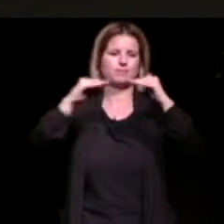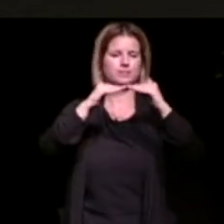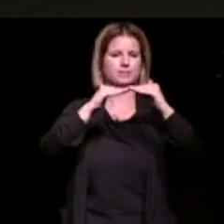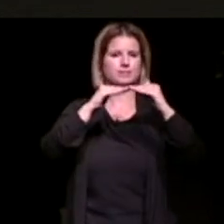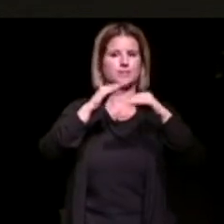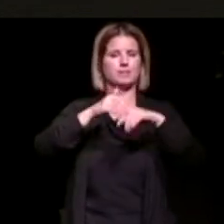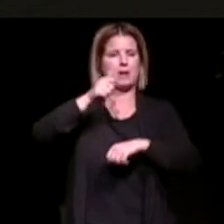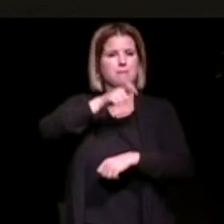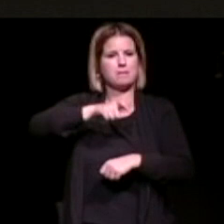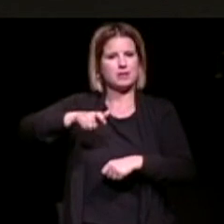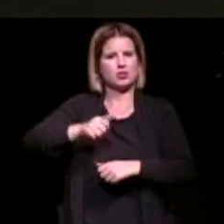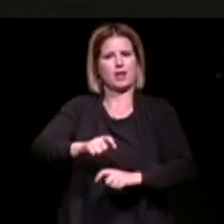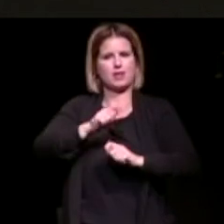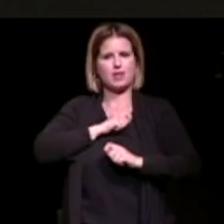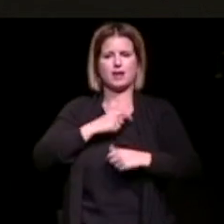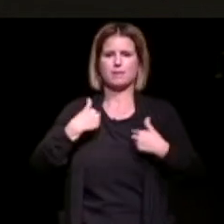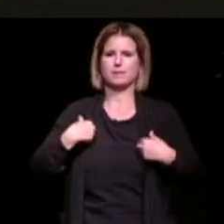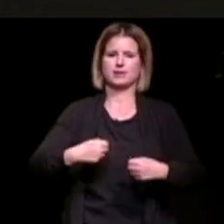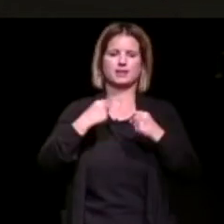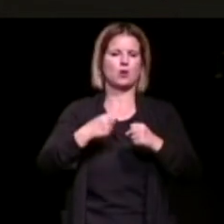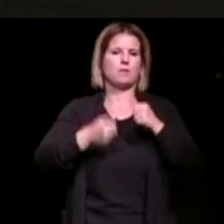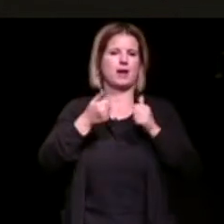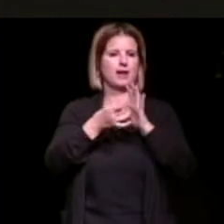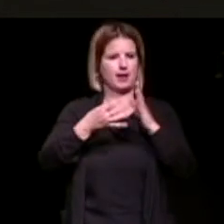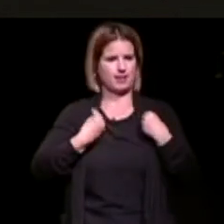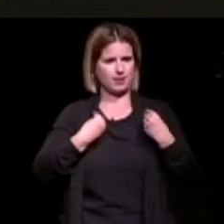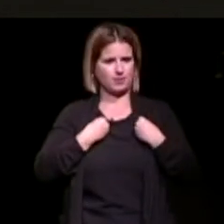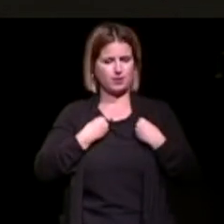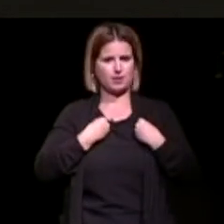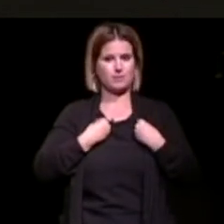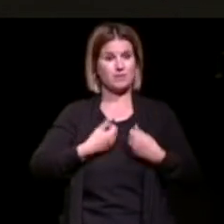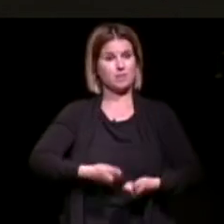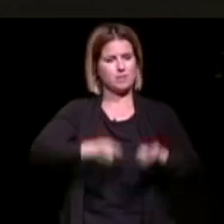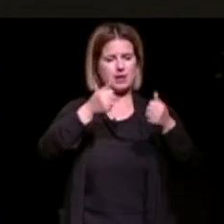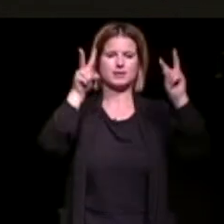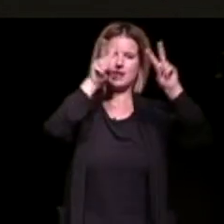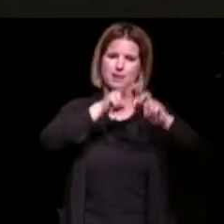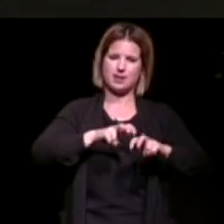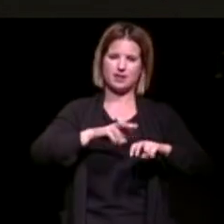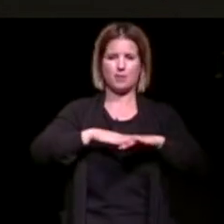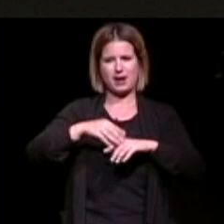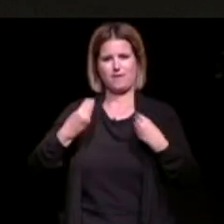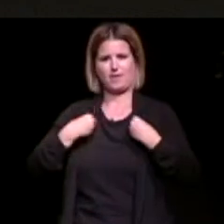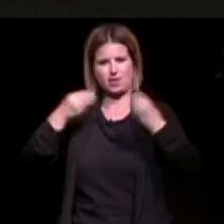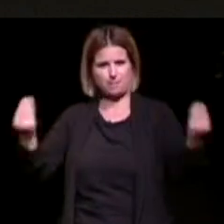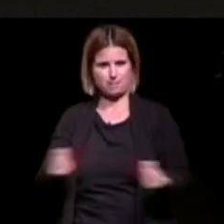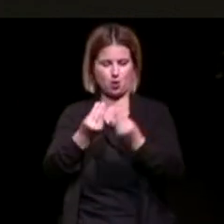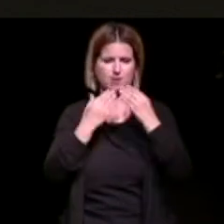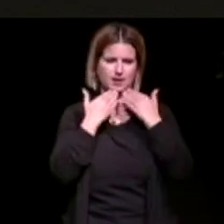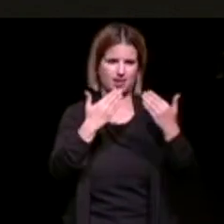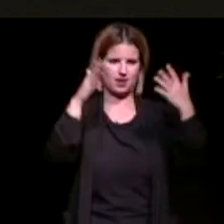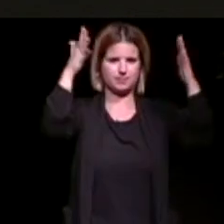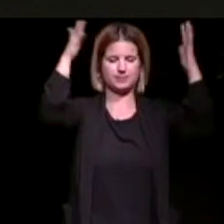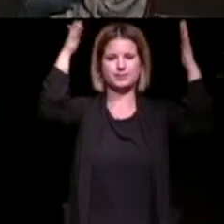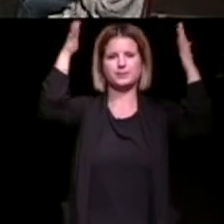más y mejor salud y calidad de vida así que más investigación para más vida Muchas gracias